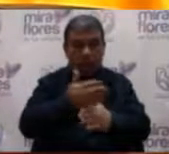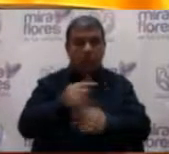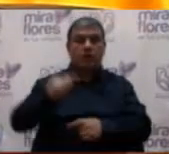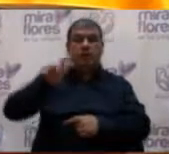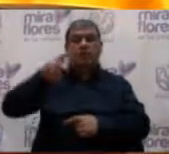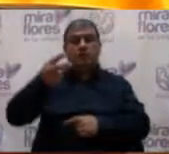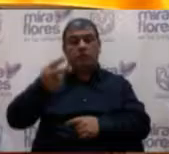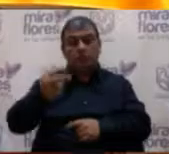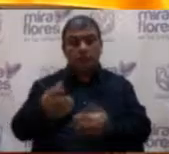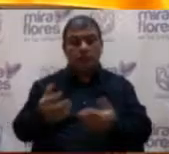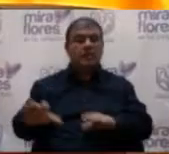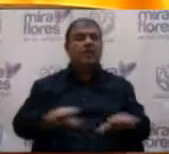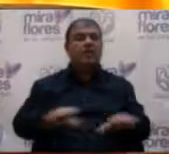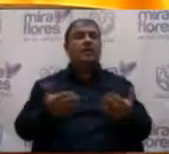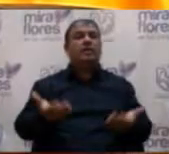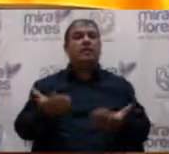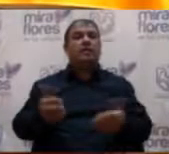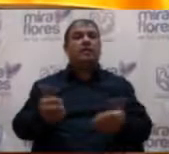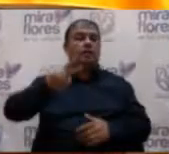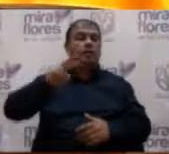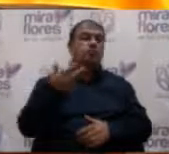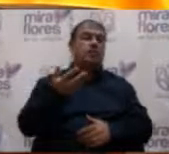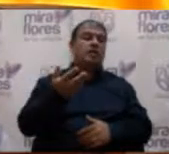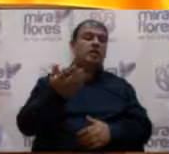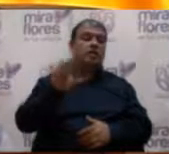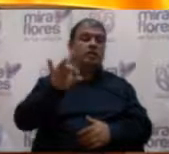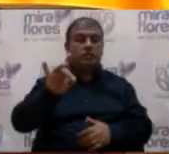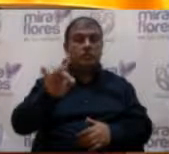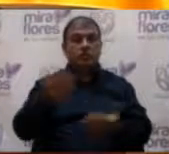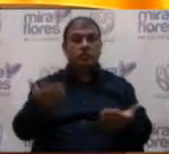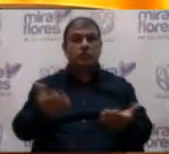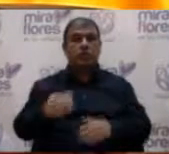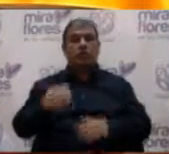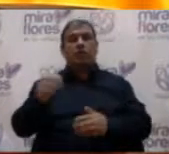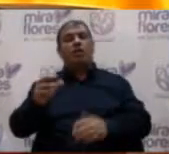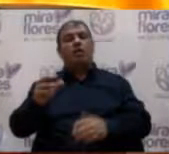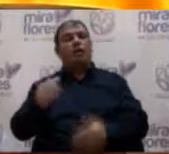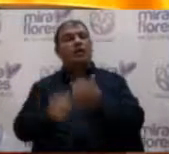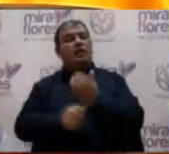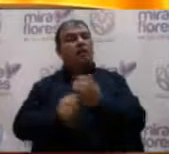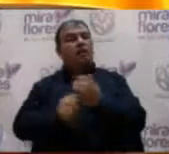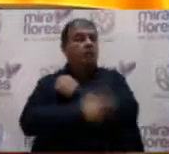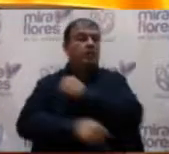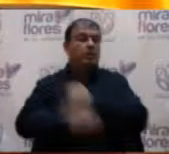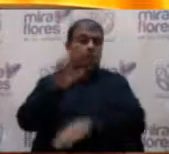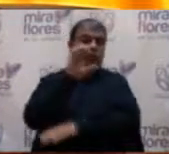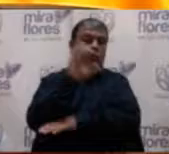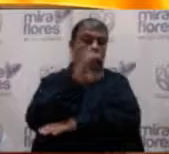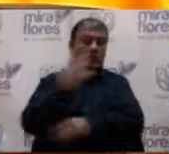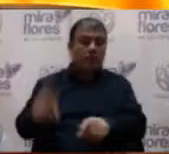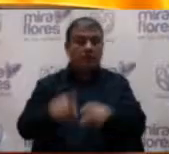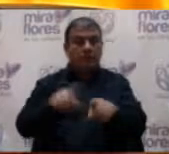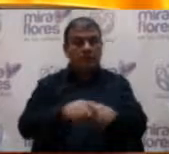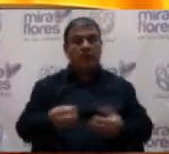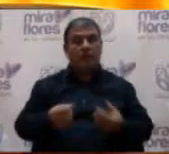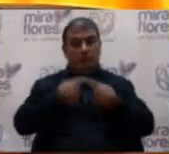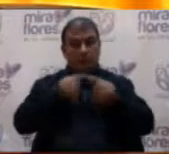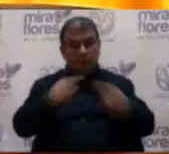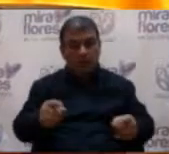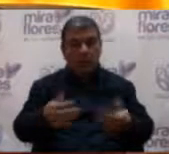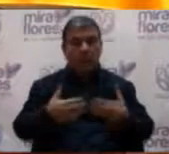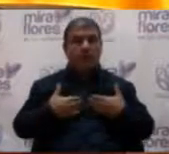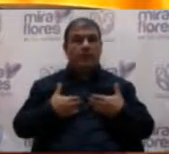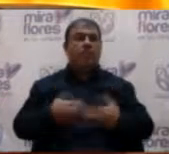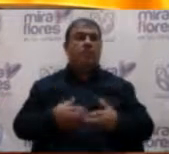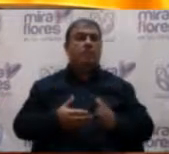el segundo, que se realizará en el 2018 en el hermano país de Colombia. Hago propicia la ocasión para manifestarle las muestras de